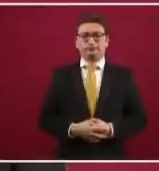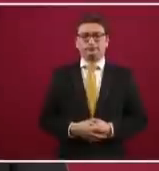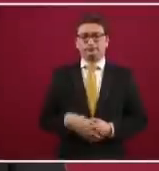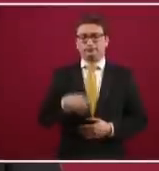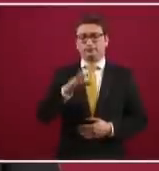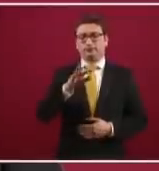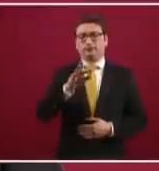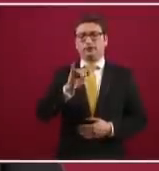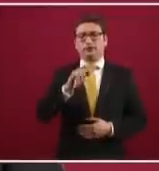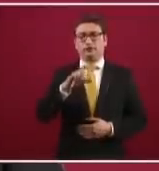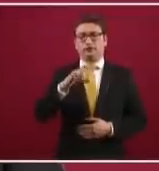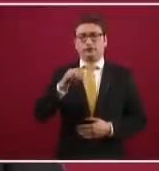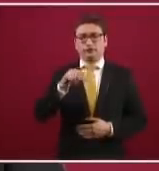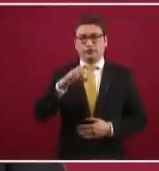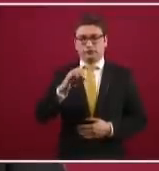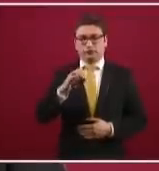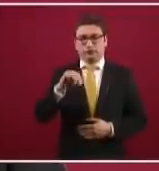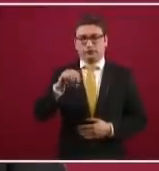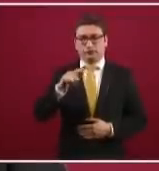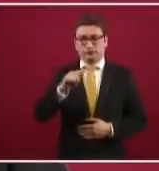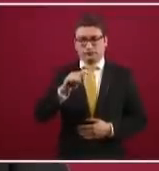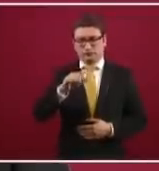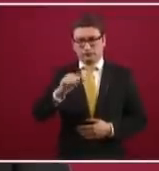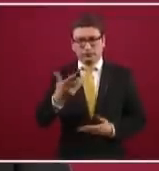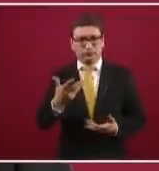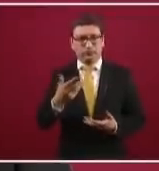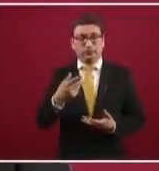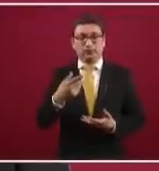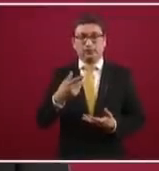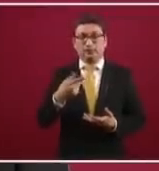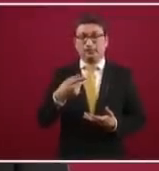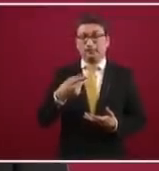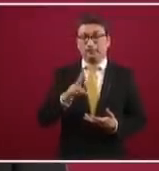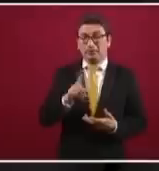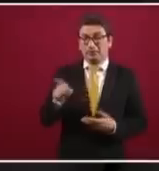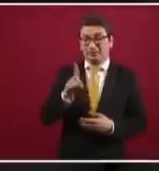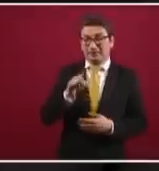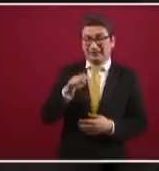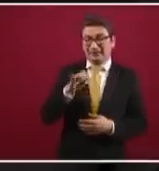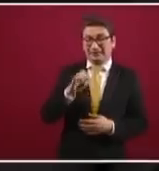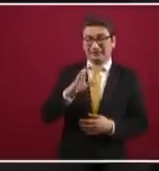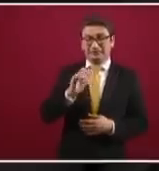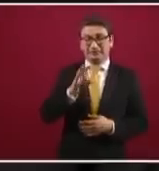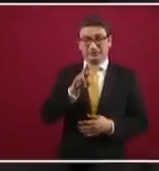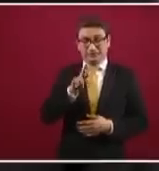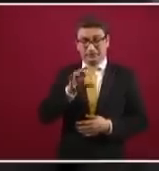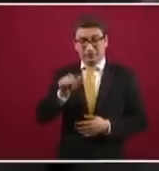Filomeno Mata, por ejemplo, pero Daniel Cabrera menos.